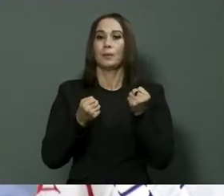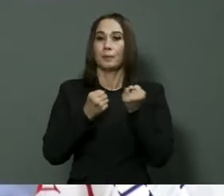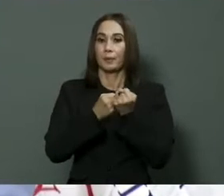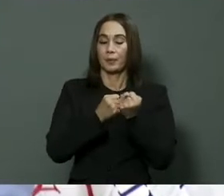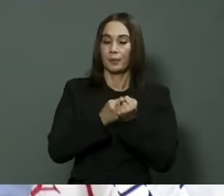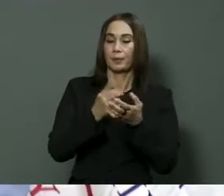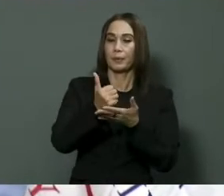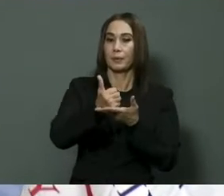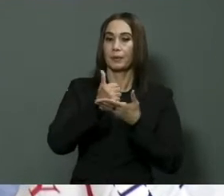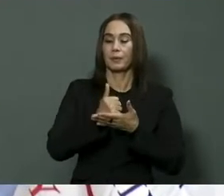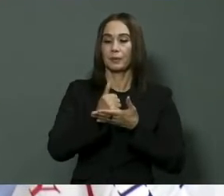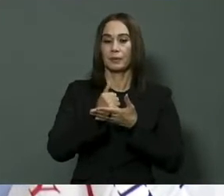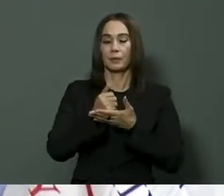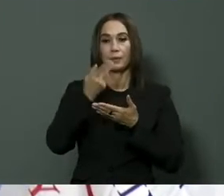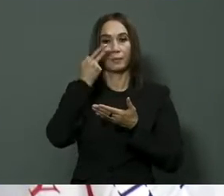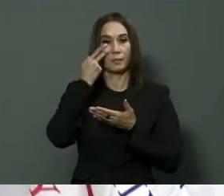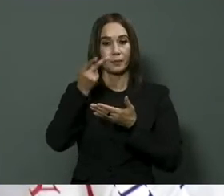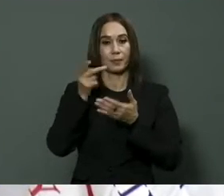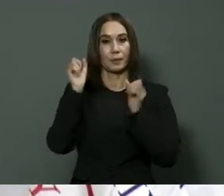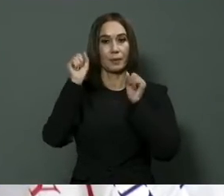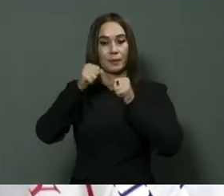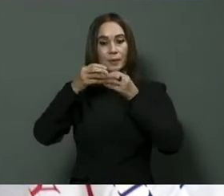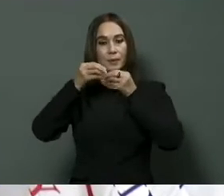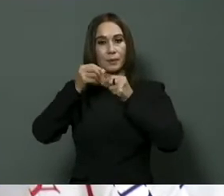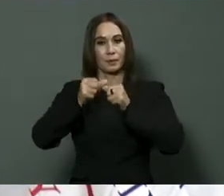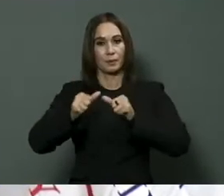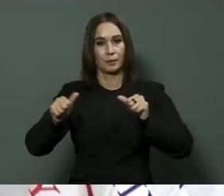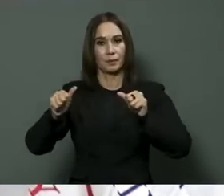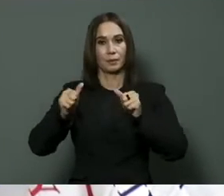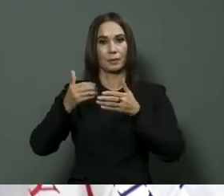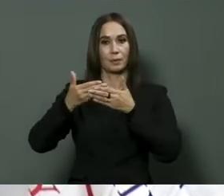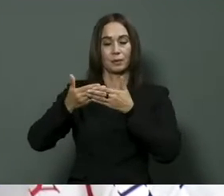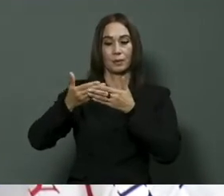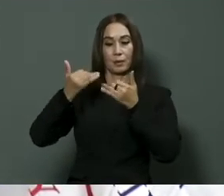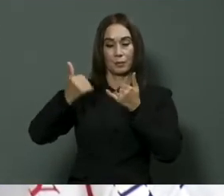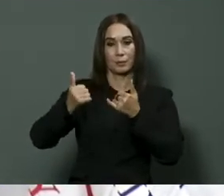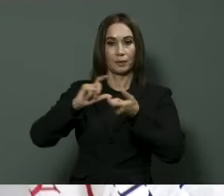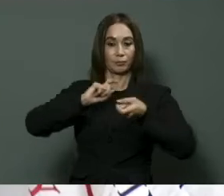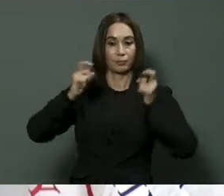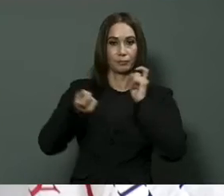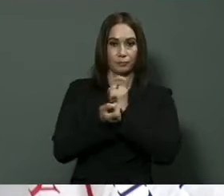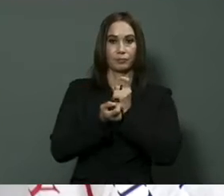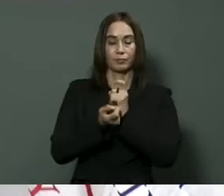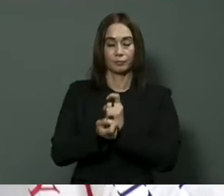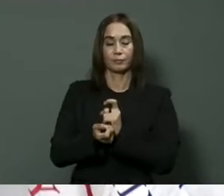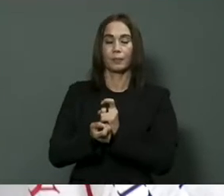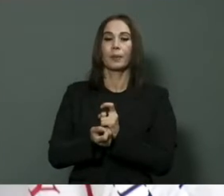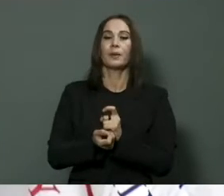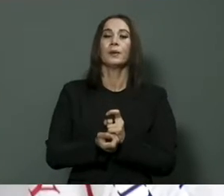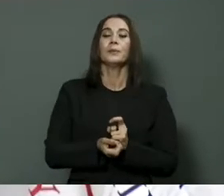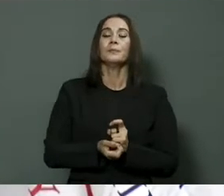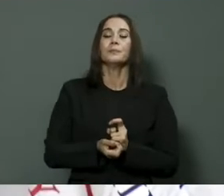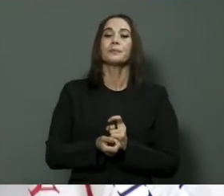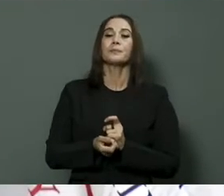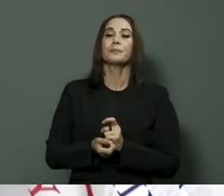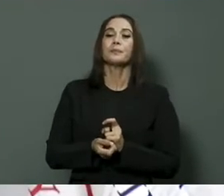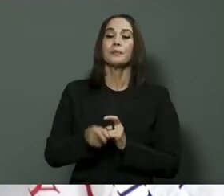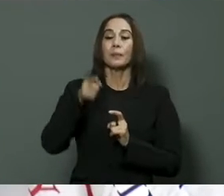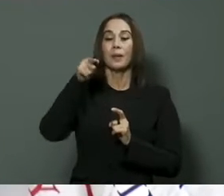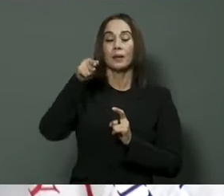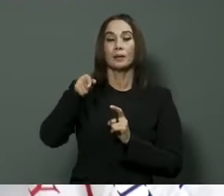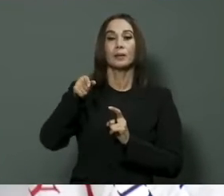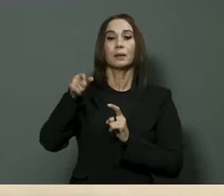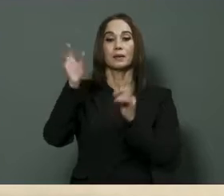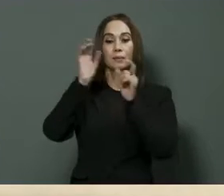situación con el objetivo de marcar un antes y un después que incidirá de manera general y